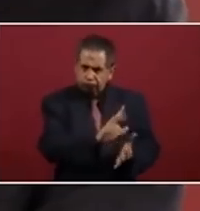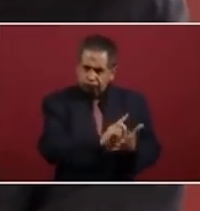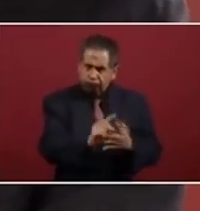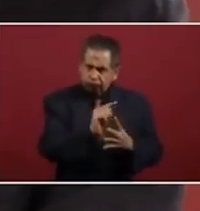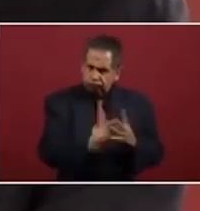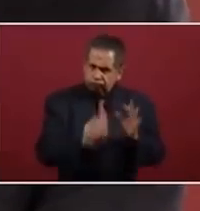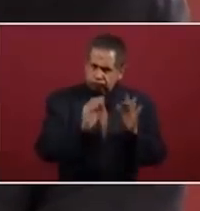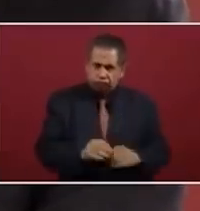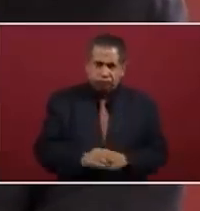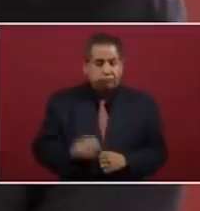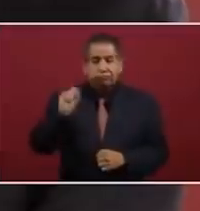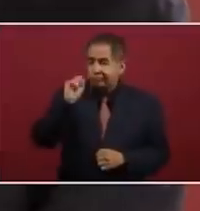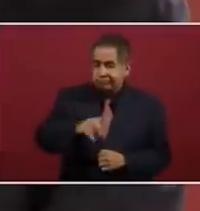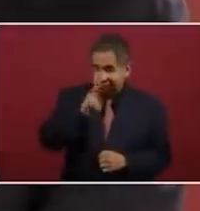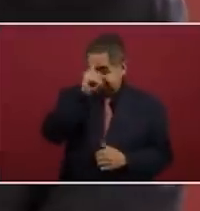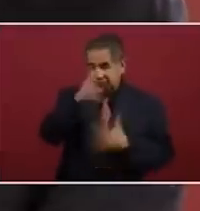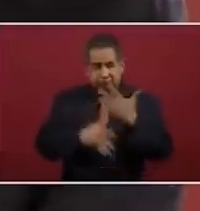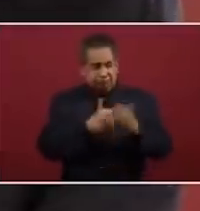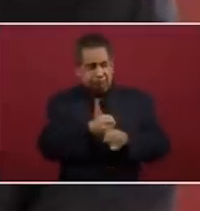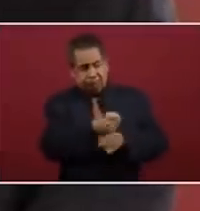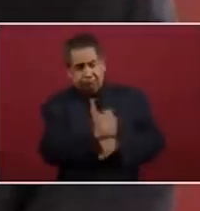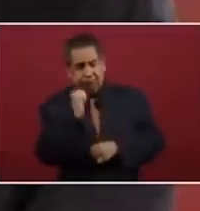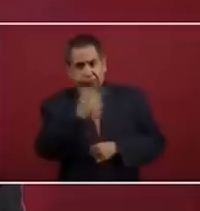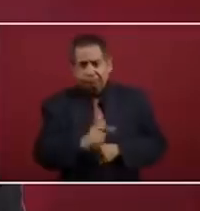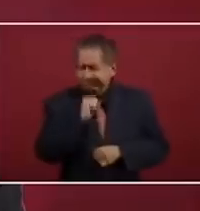Evitar la violencia contra las mujeres,